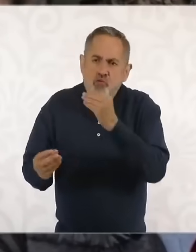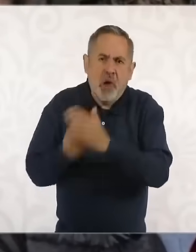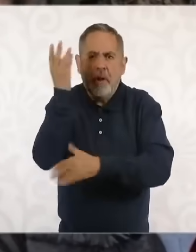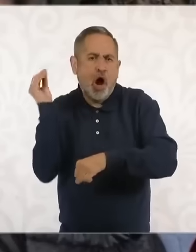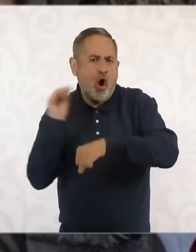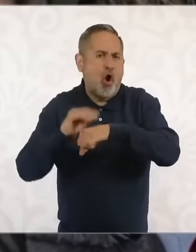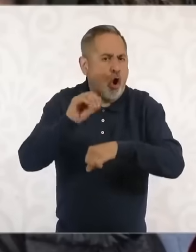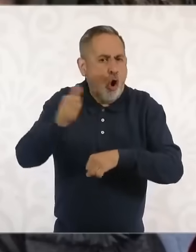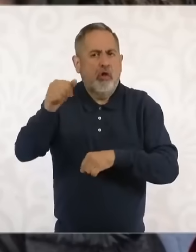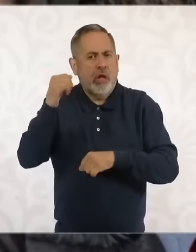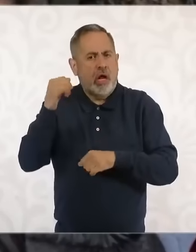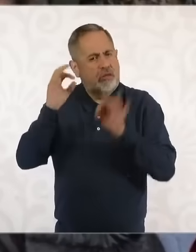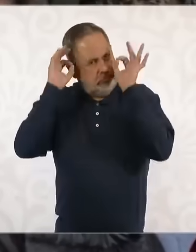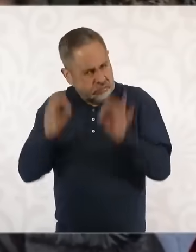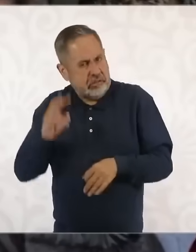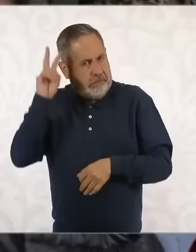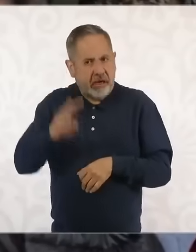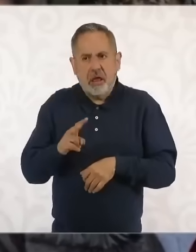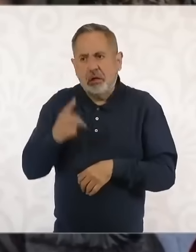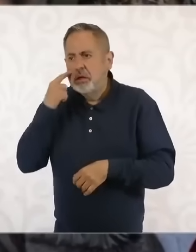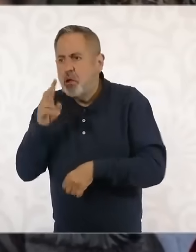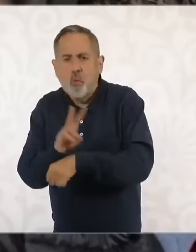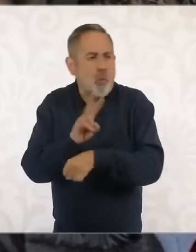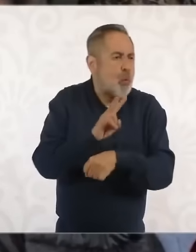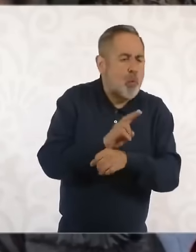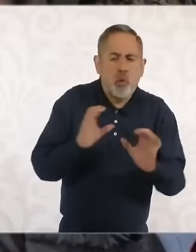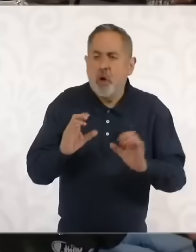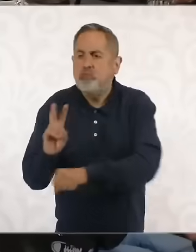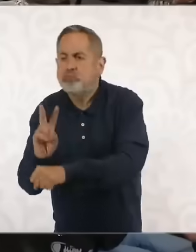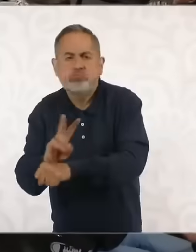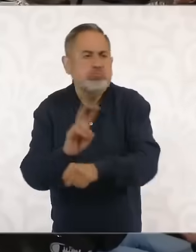realmente se pueda defender las soberanías nacionales.